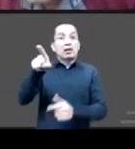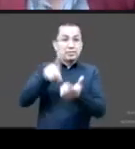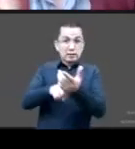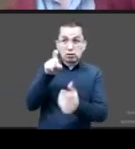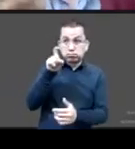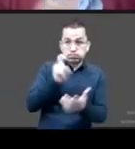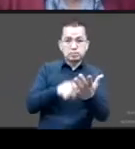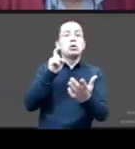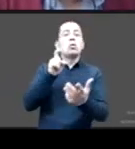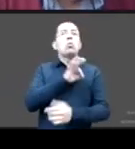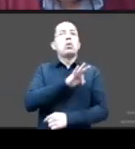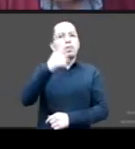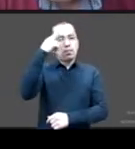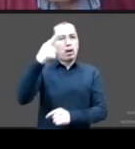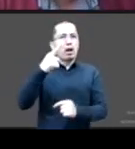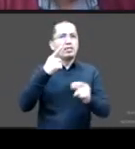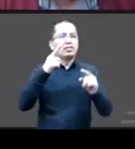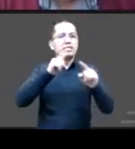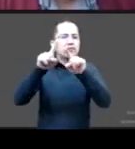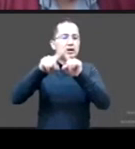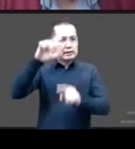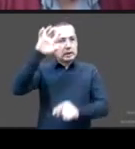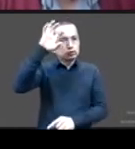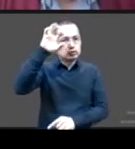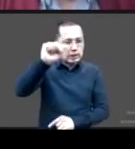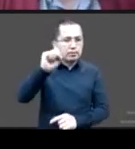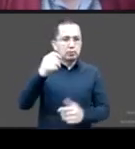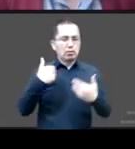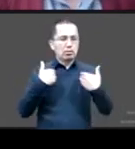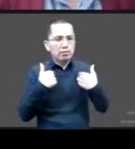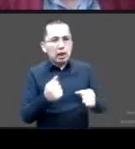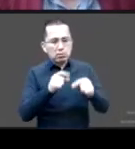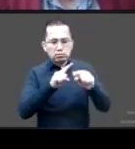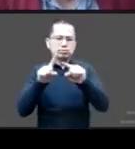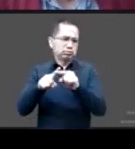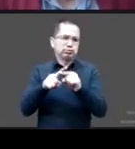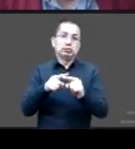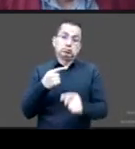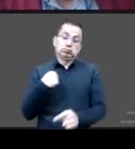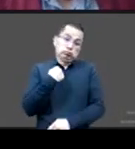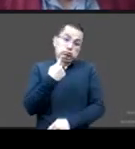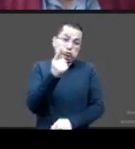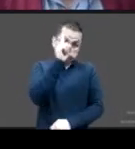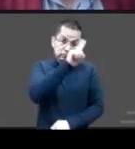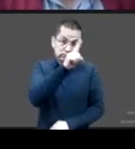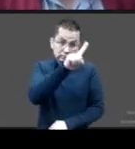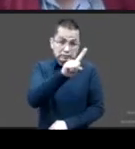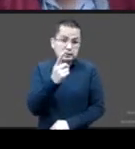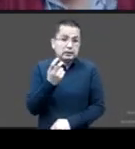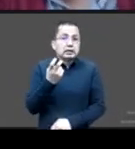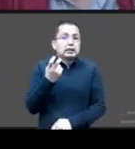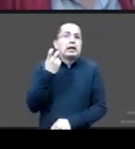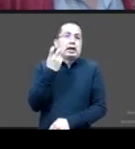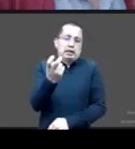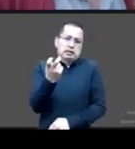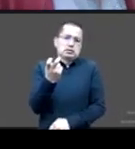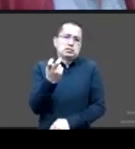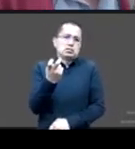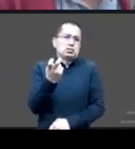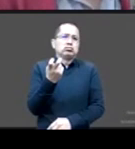de realidades en la educación para la paz etcétera y hay otros tipos de herramientas entonces les recomiendo mucho también aprovechar ese